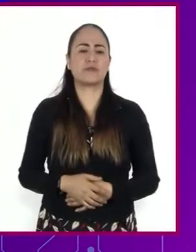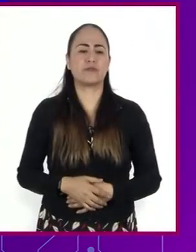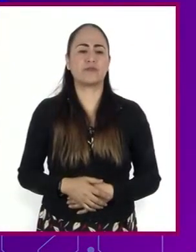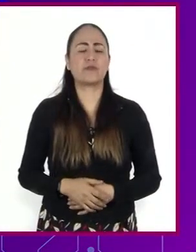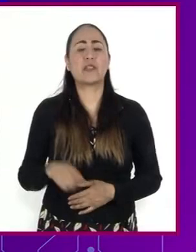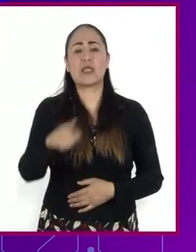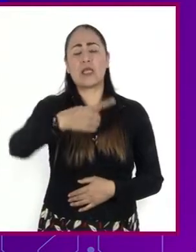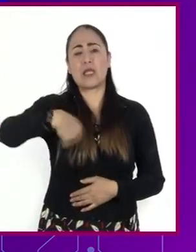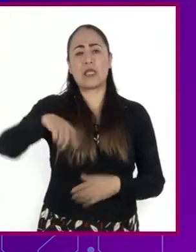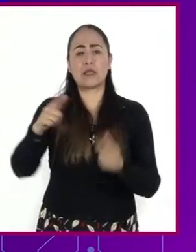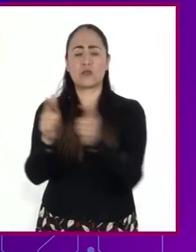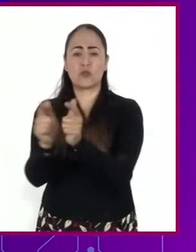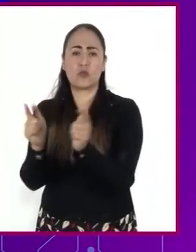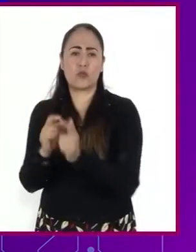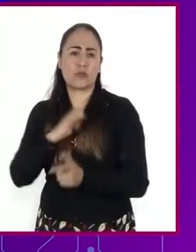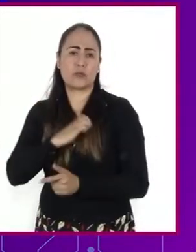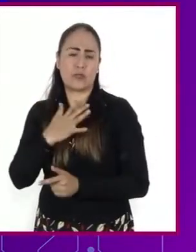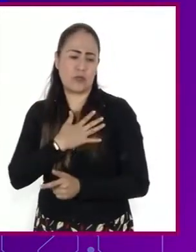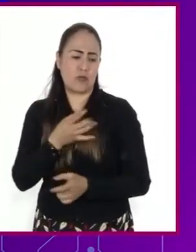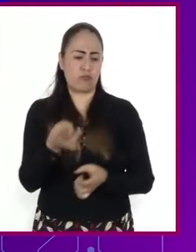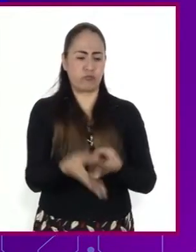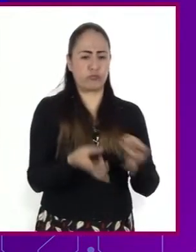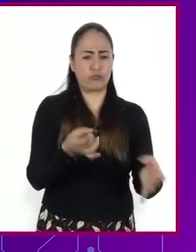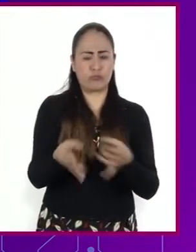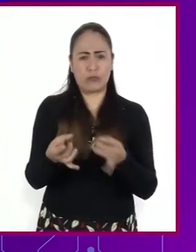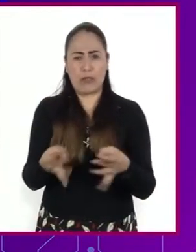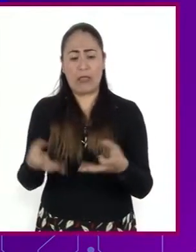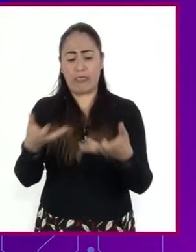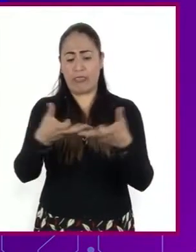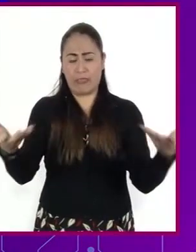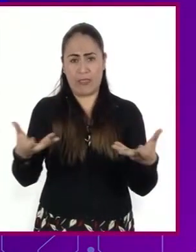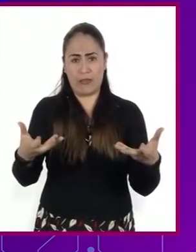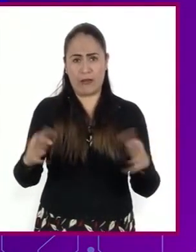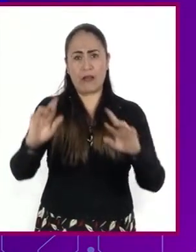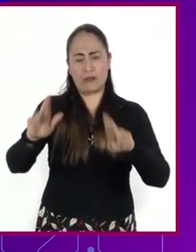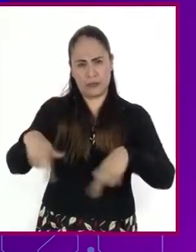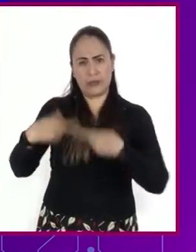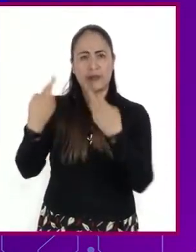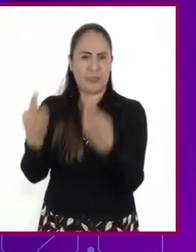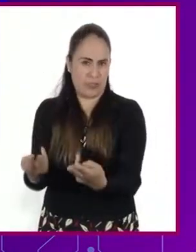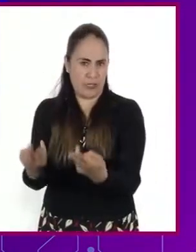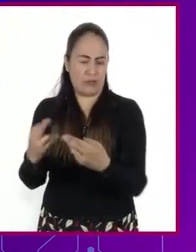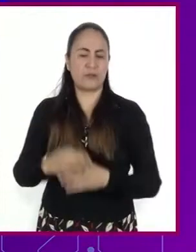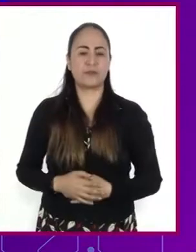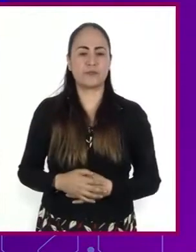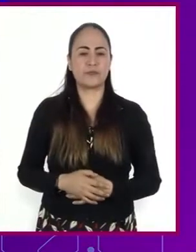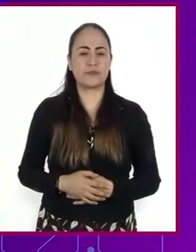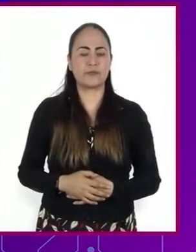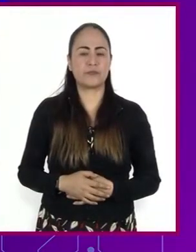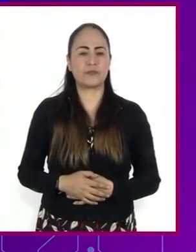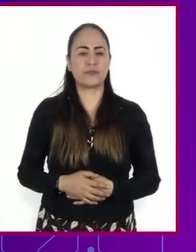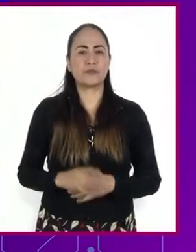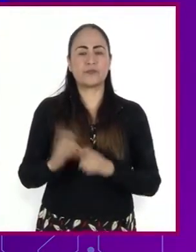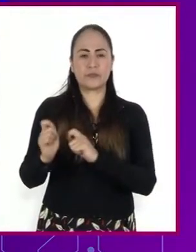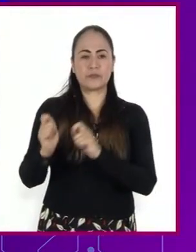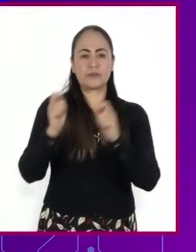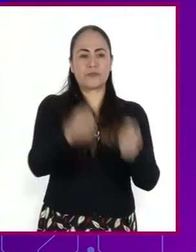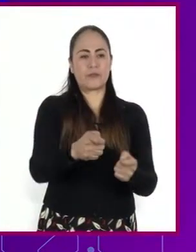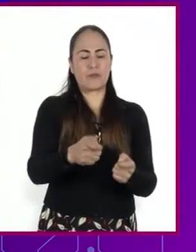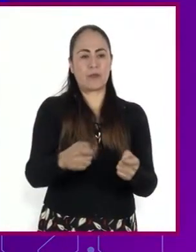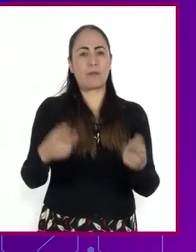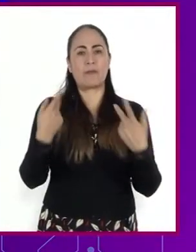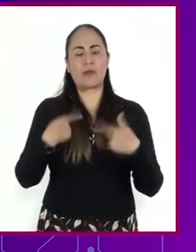una división territorial de menor tamaño, al mando de alcaldes y regidores. se encargaban de administrar y gobernar ciudades